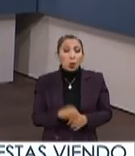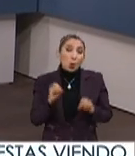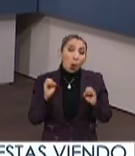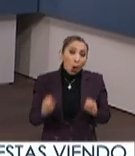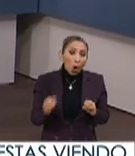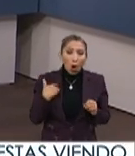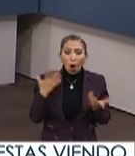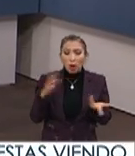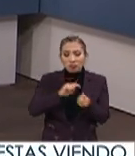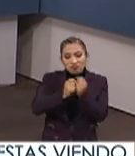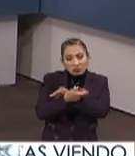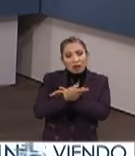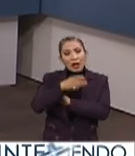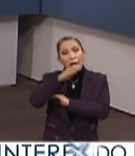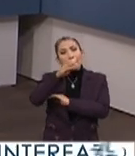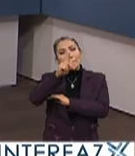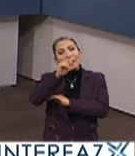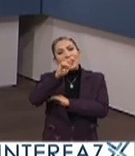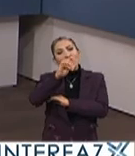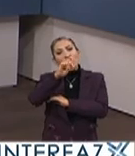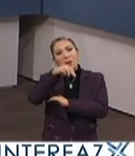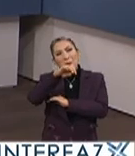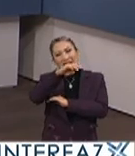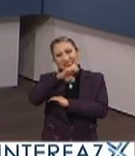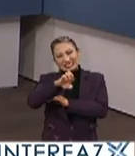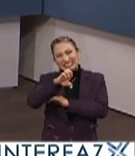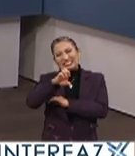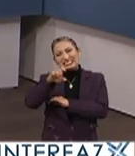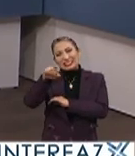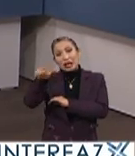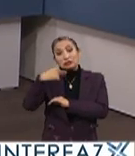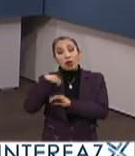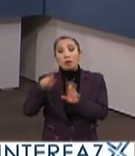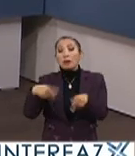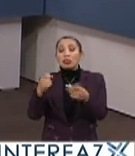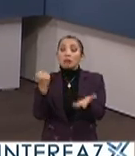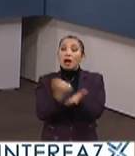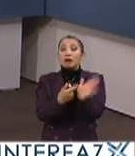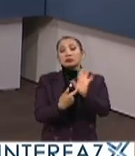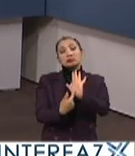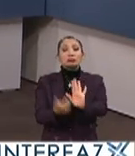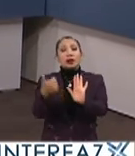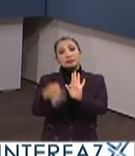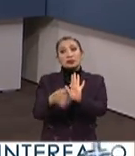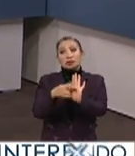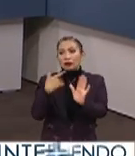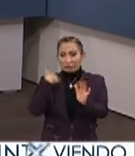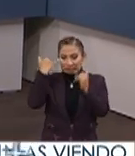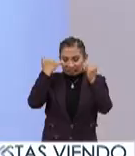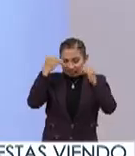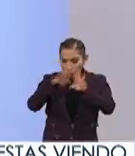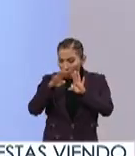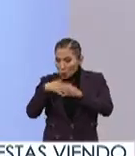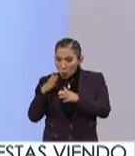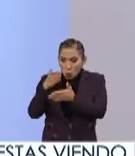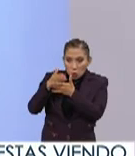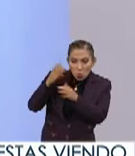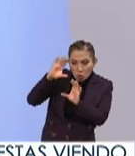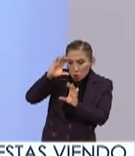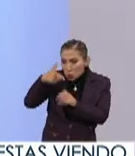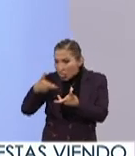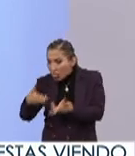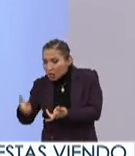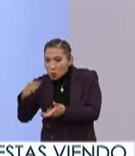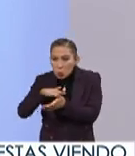o performance, etcétera. Ya no pueden decirte solamente te vendo mi marca, te la presento así tal cual, sino que tienen que insertarse dentro de esta cultura.